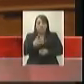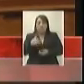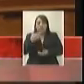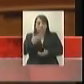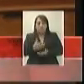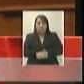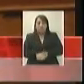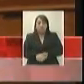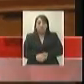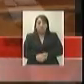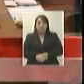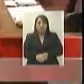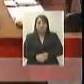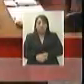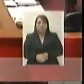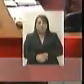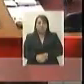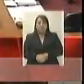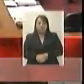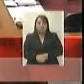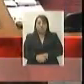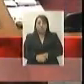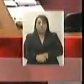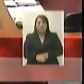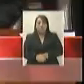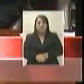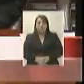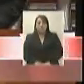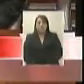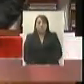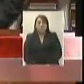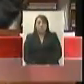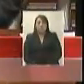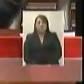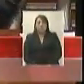Muchísimas gracias. Muchas gracias, congresista Baquet.